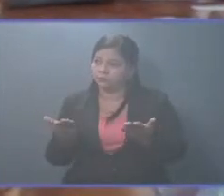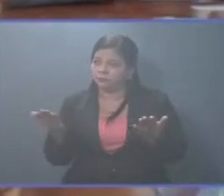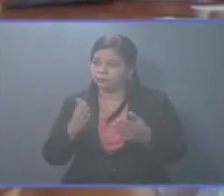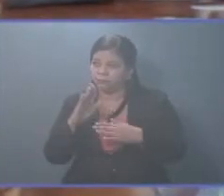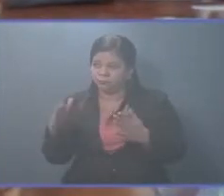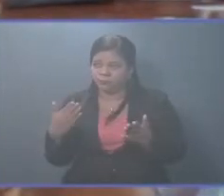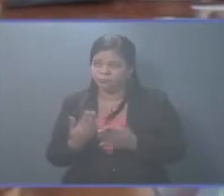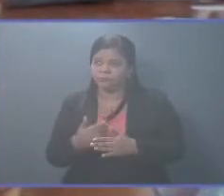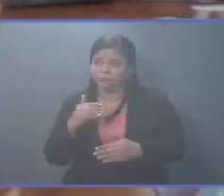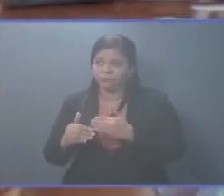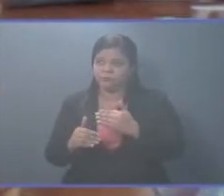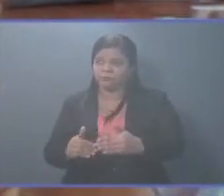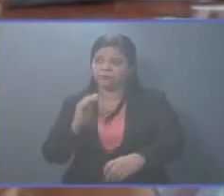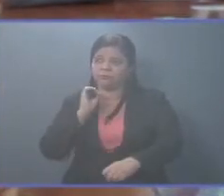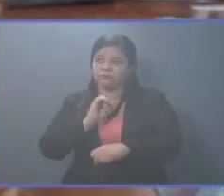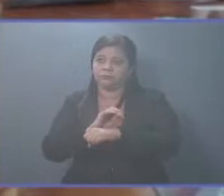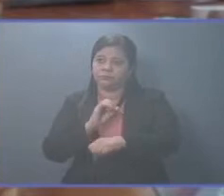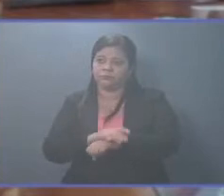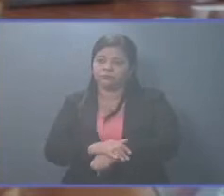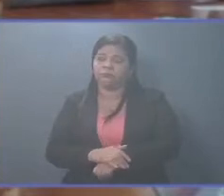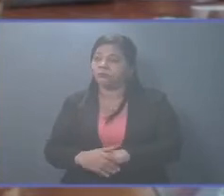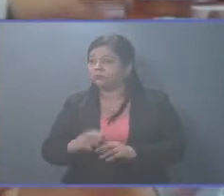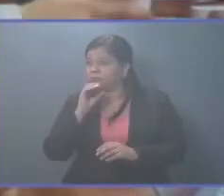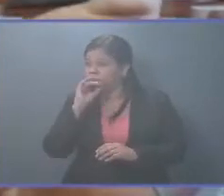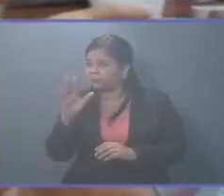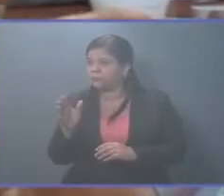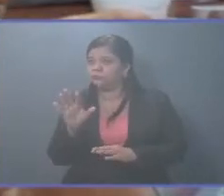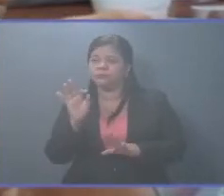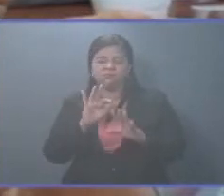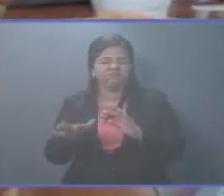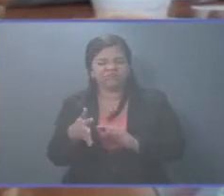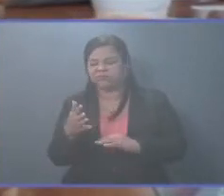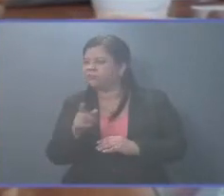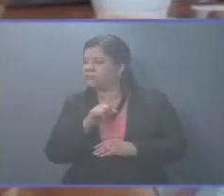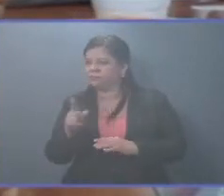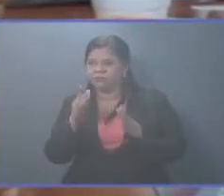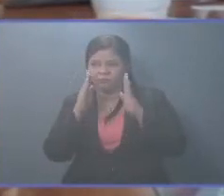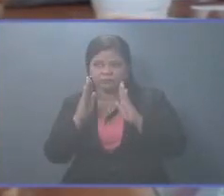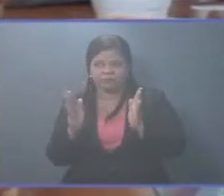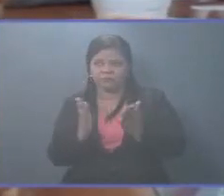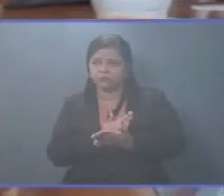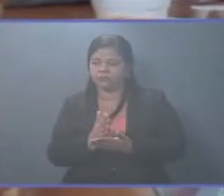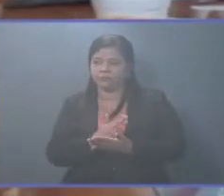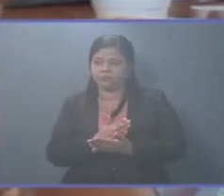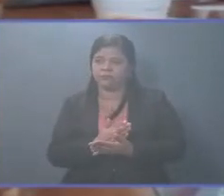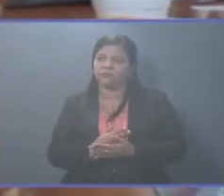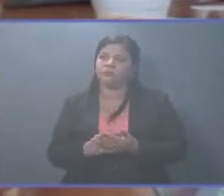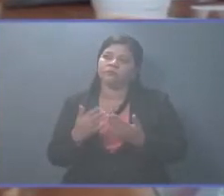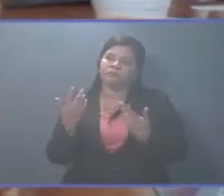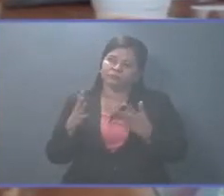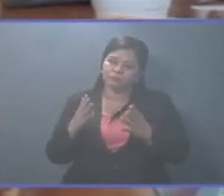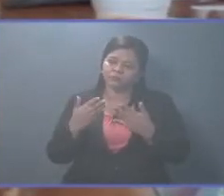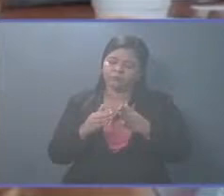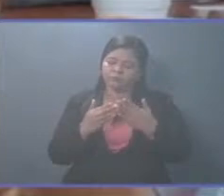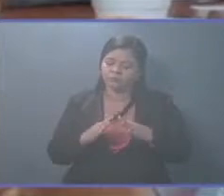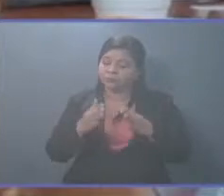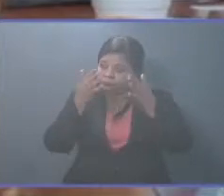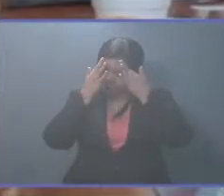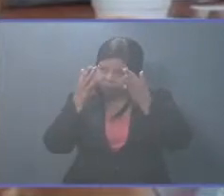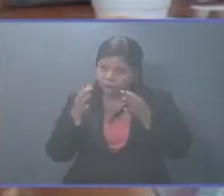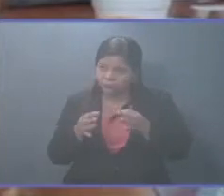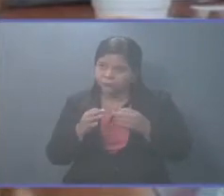asesoría ya hay antecedentes de que no se ha tomado en cuenta esa asesoría y se han tomado otras decisiones